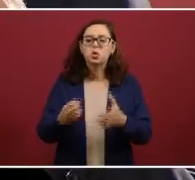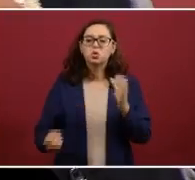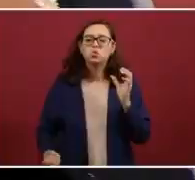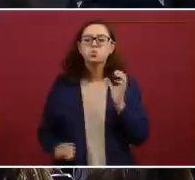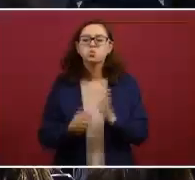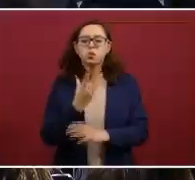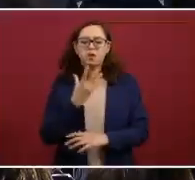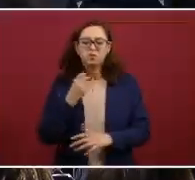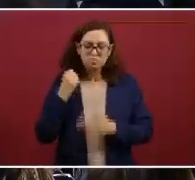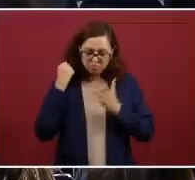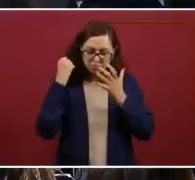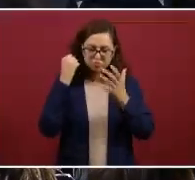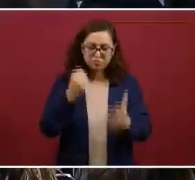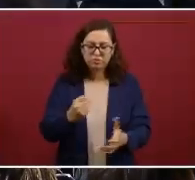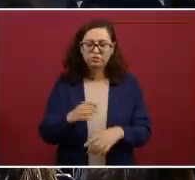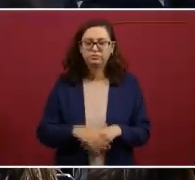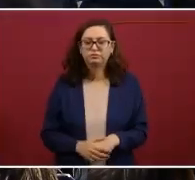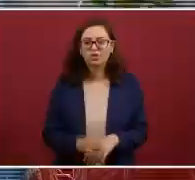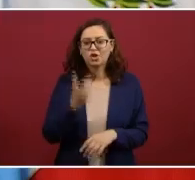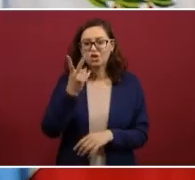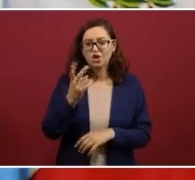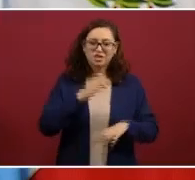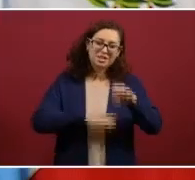vinieron por separado